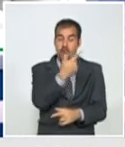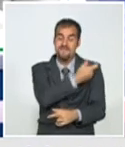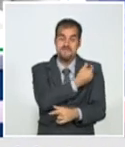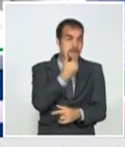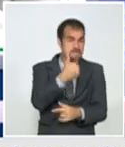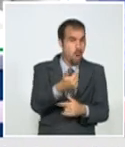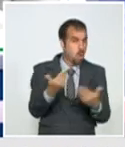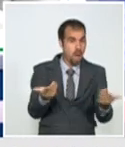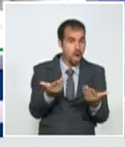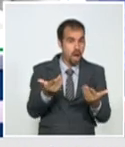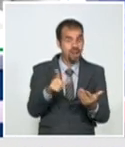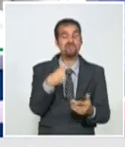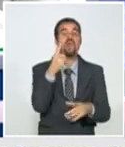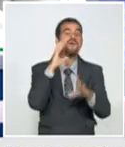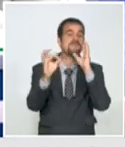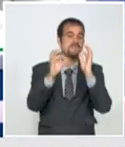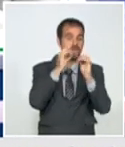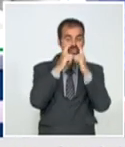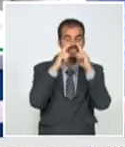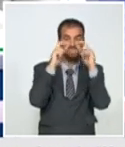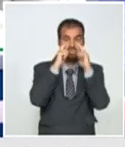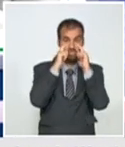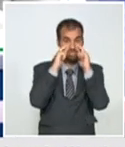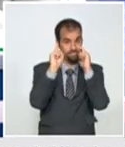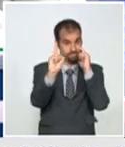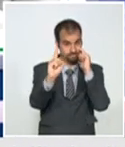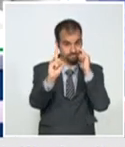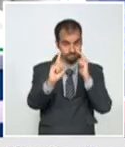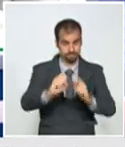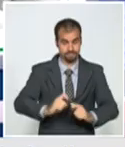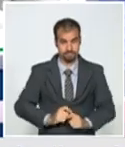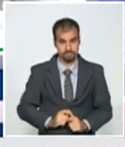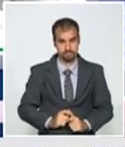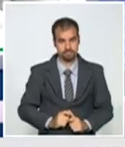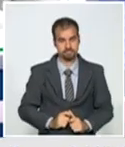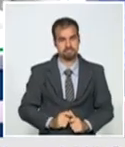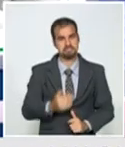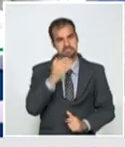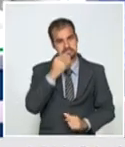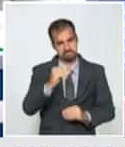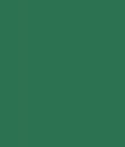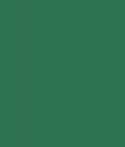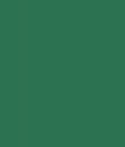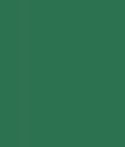es el uso del tapaboca o el nasobuco. Tenga usted muy buenos días.